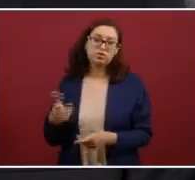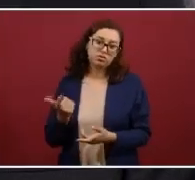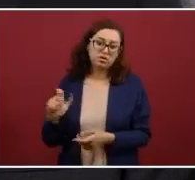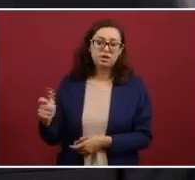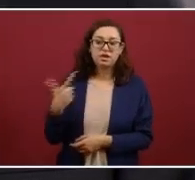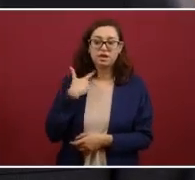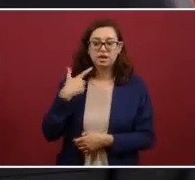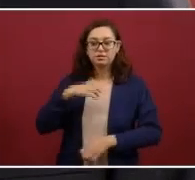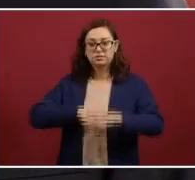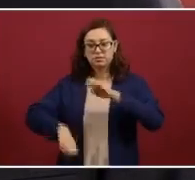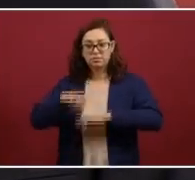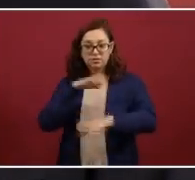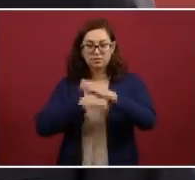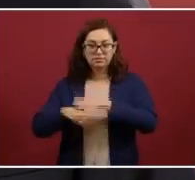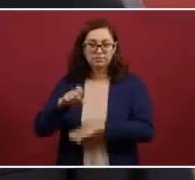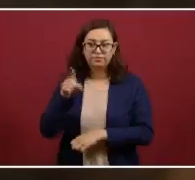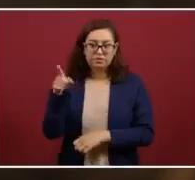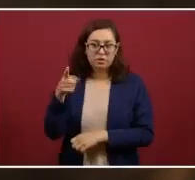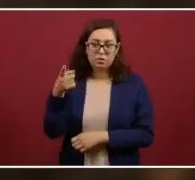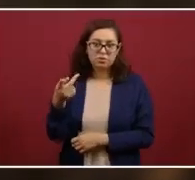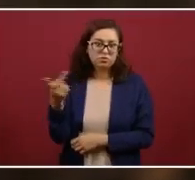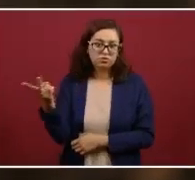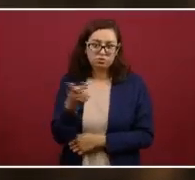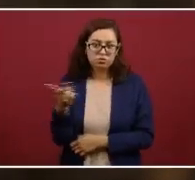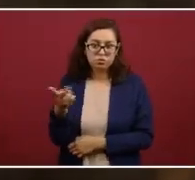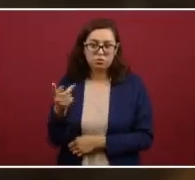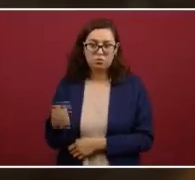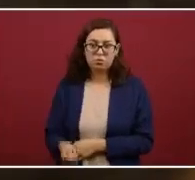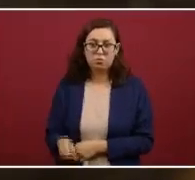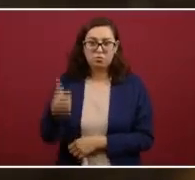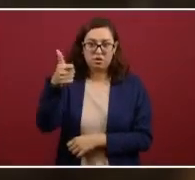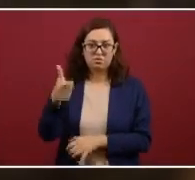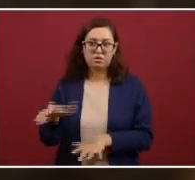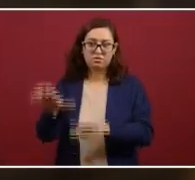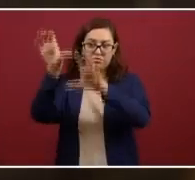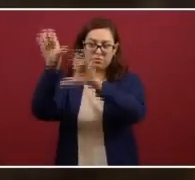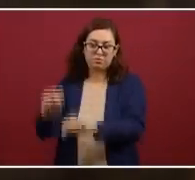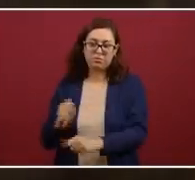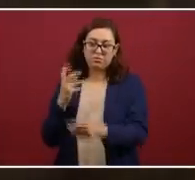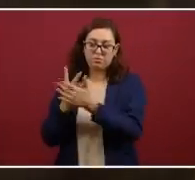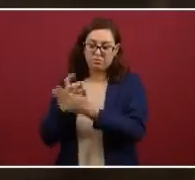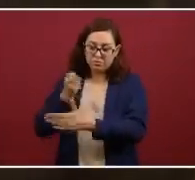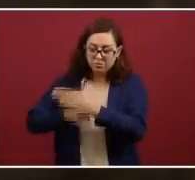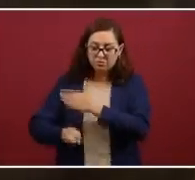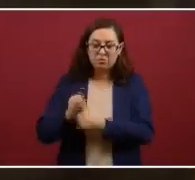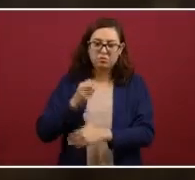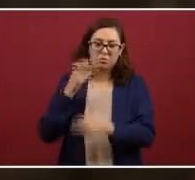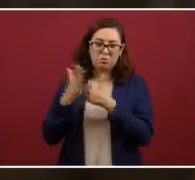también, empresarios que van a ser ya capturados en su gobierno, y se vienen más,